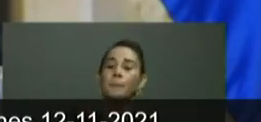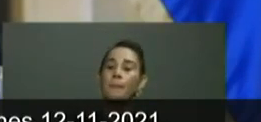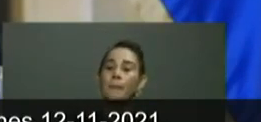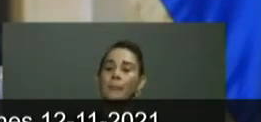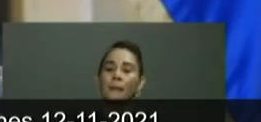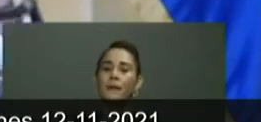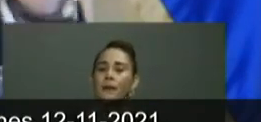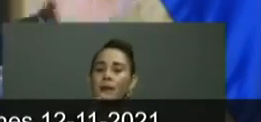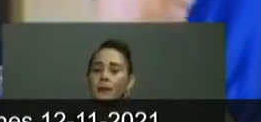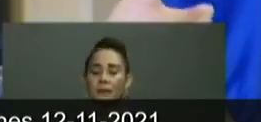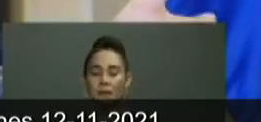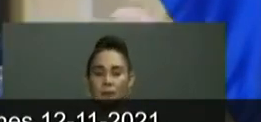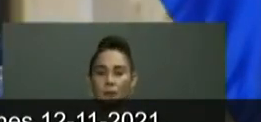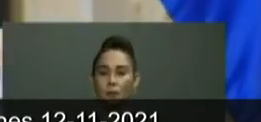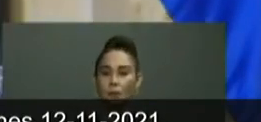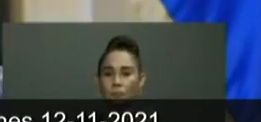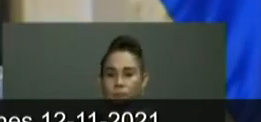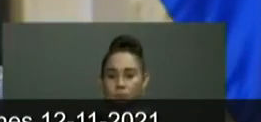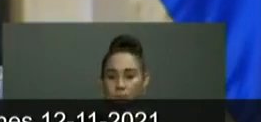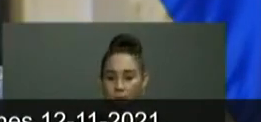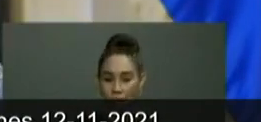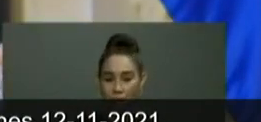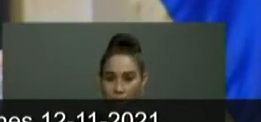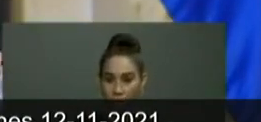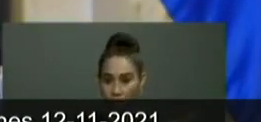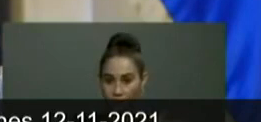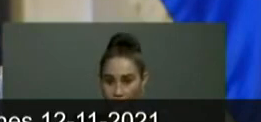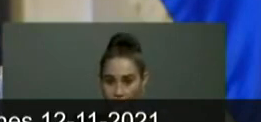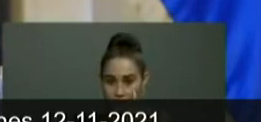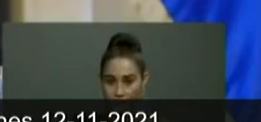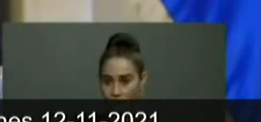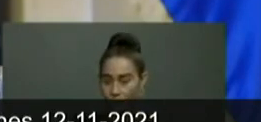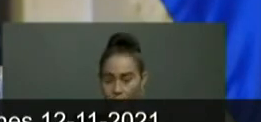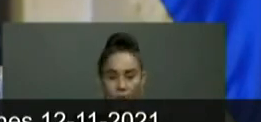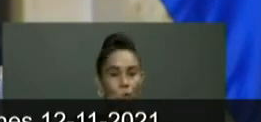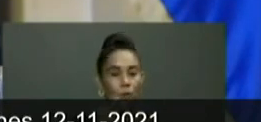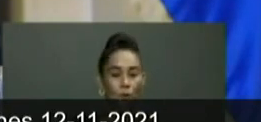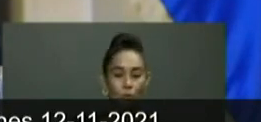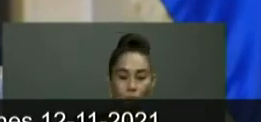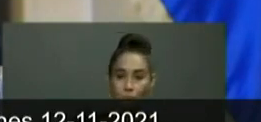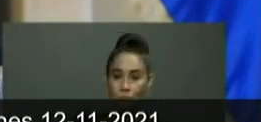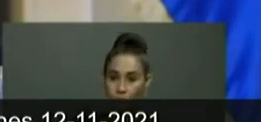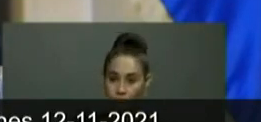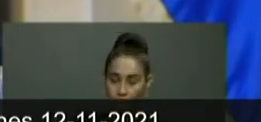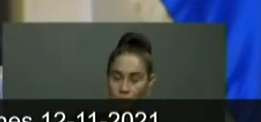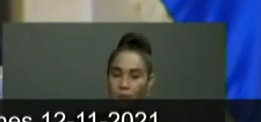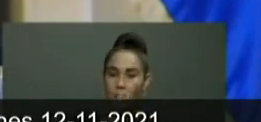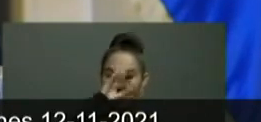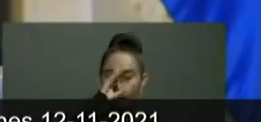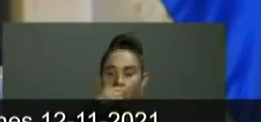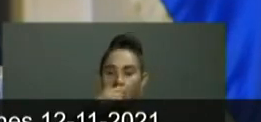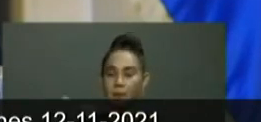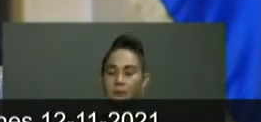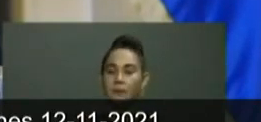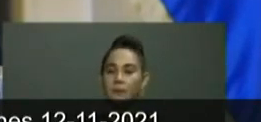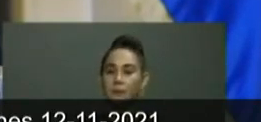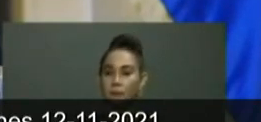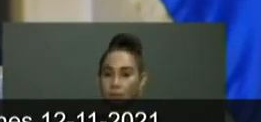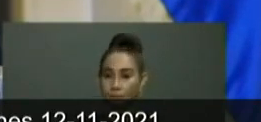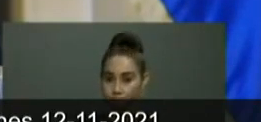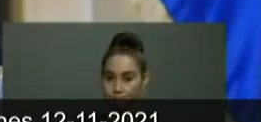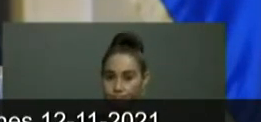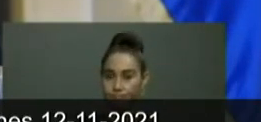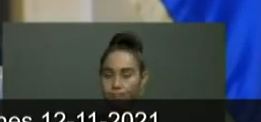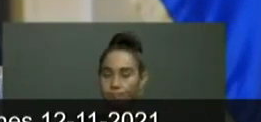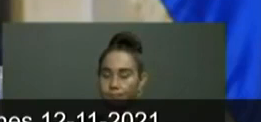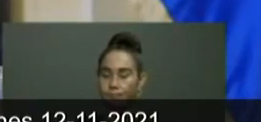muchas veces dicen, no, que son los partos de la frontera. No, no, es todo el país que está ocurriendo al mismo tiempo la parturienta.